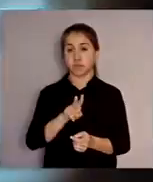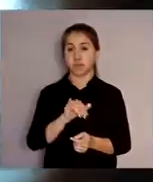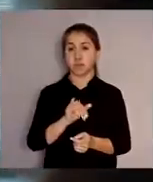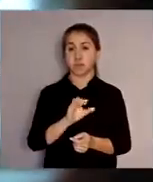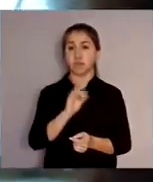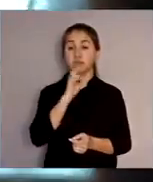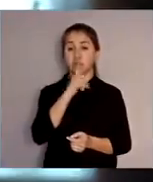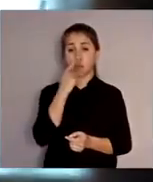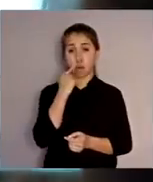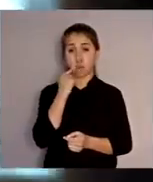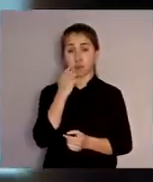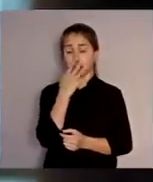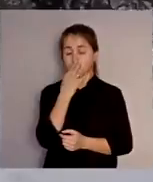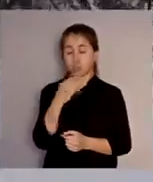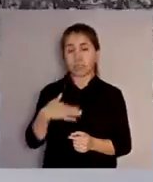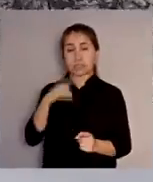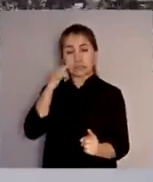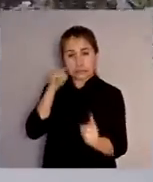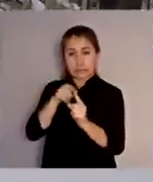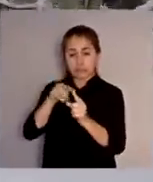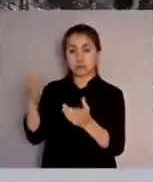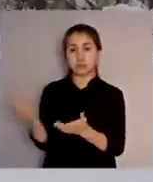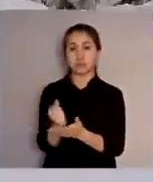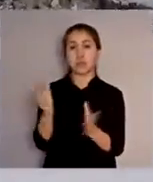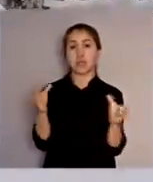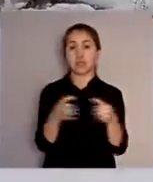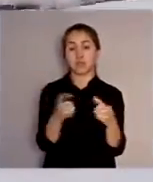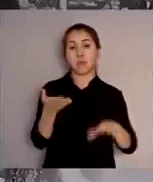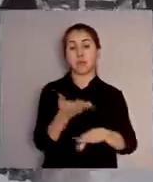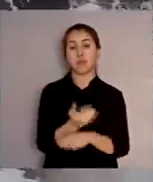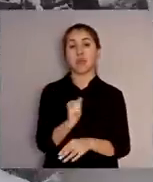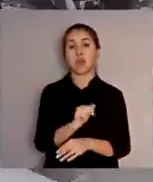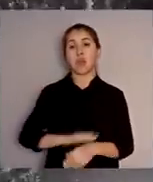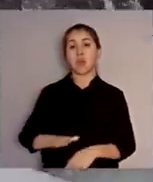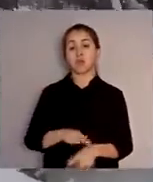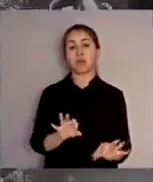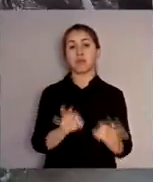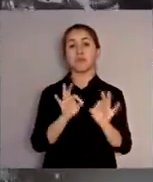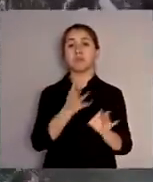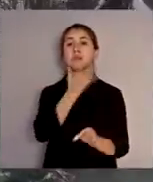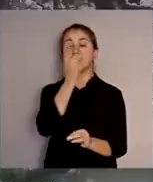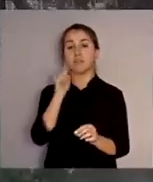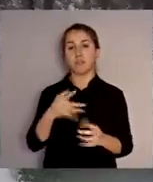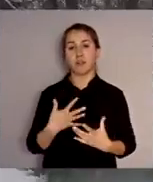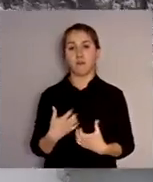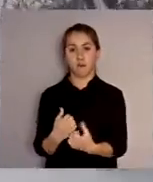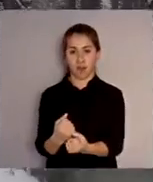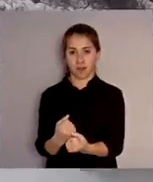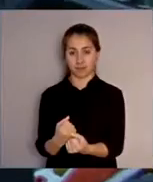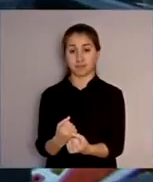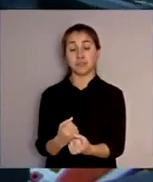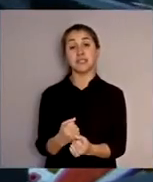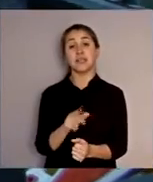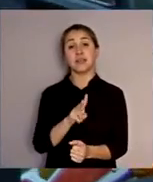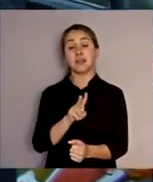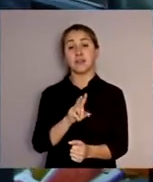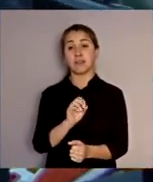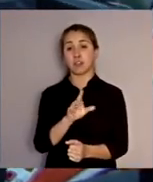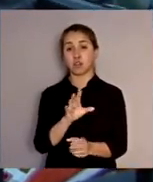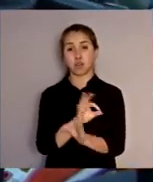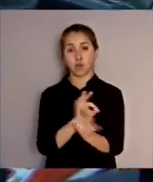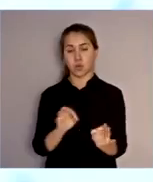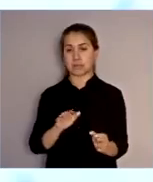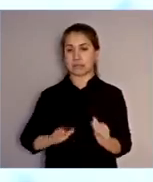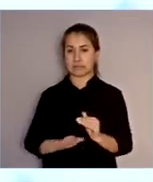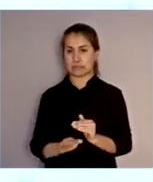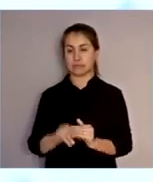Víctor está obsesionado con llegar a destino y su equipo solicita un vehículo especial para la nieve que nos viene a buscar. Víctor nunca se